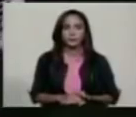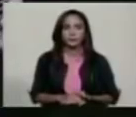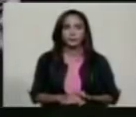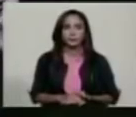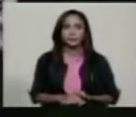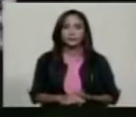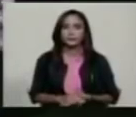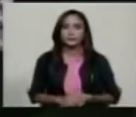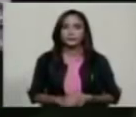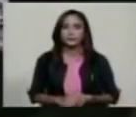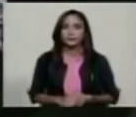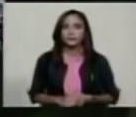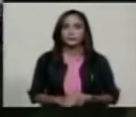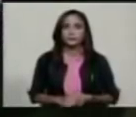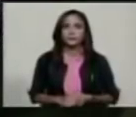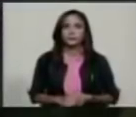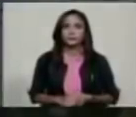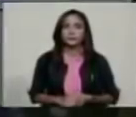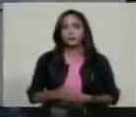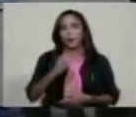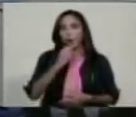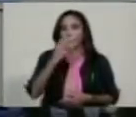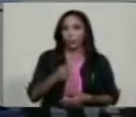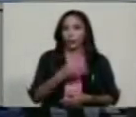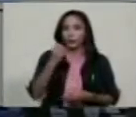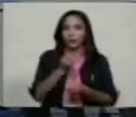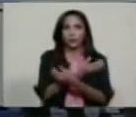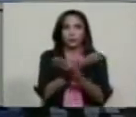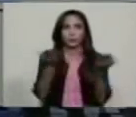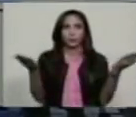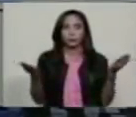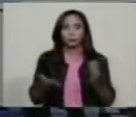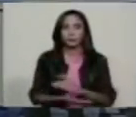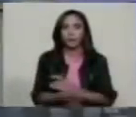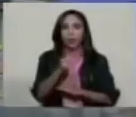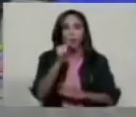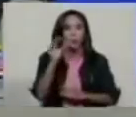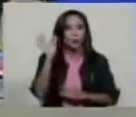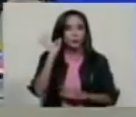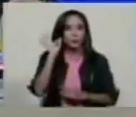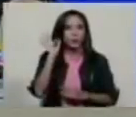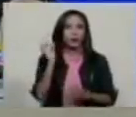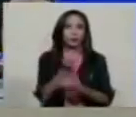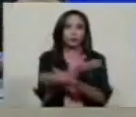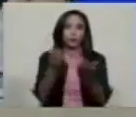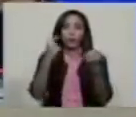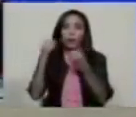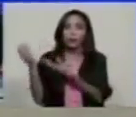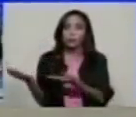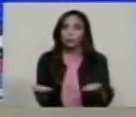Venezuela. Buenas tardes a todas y a todos, invitados,